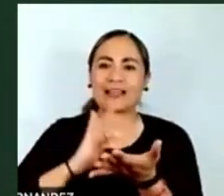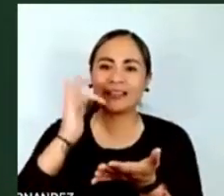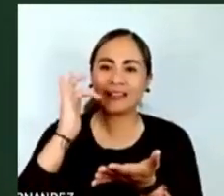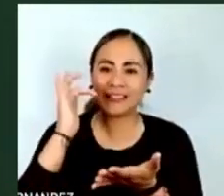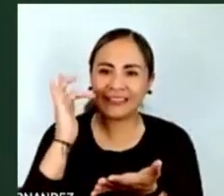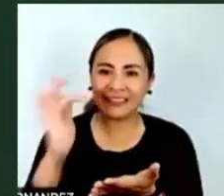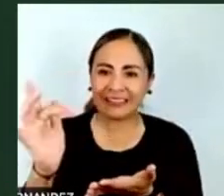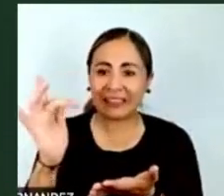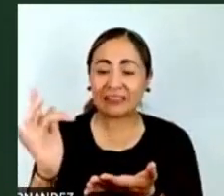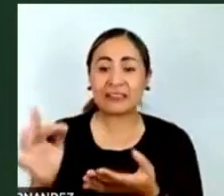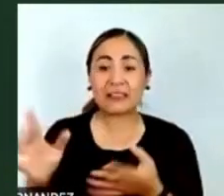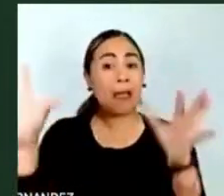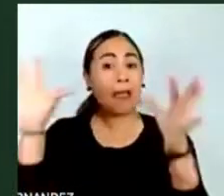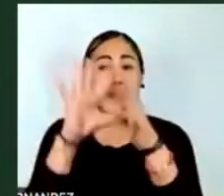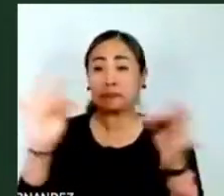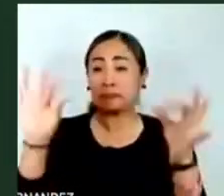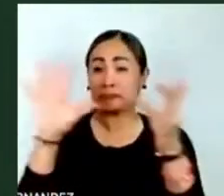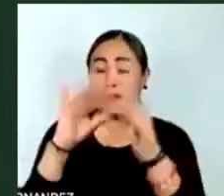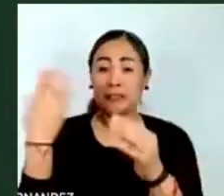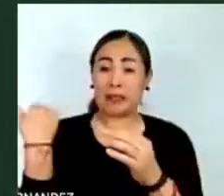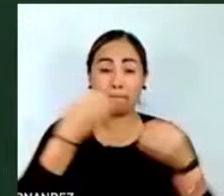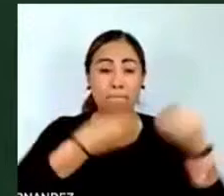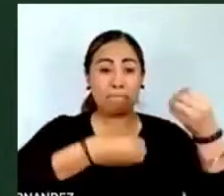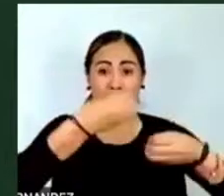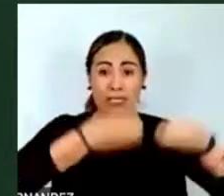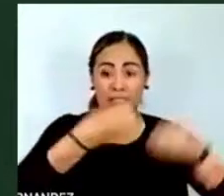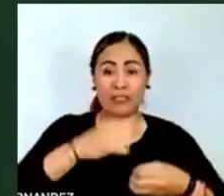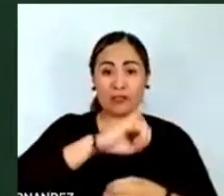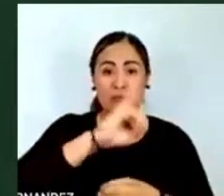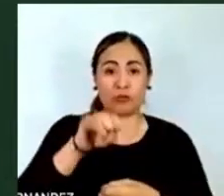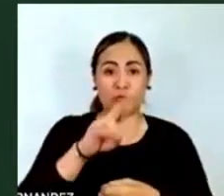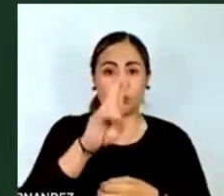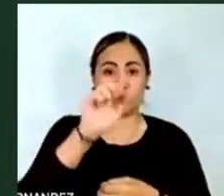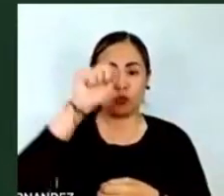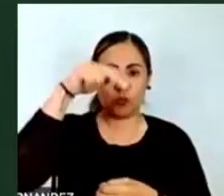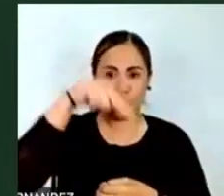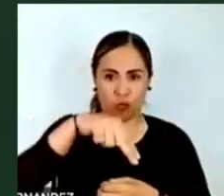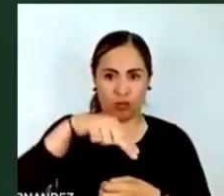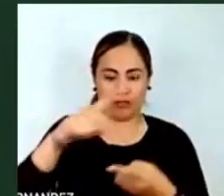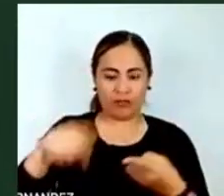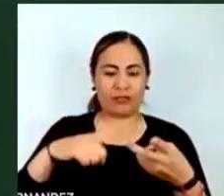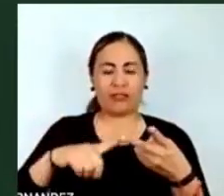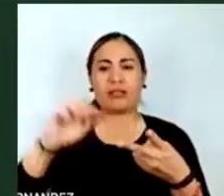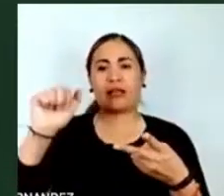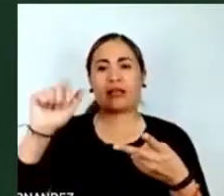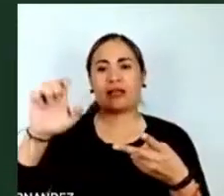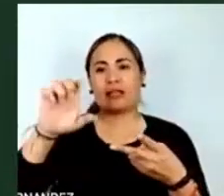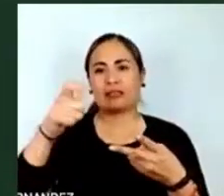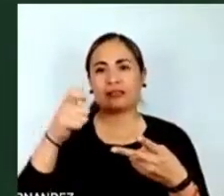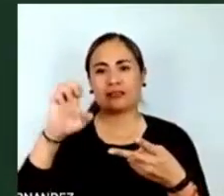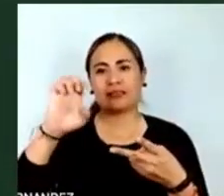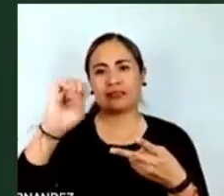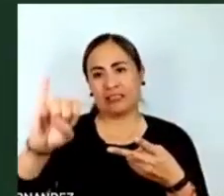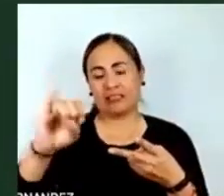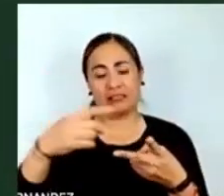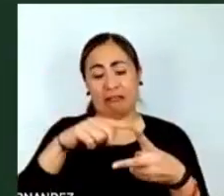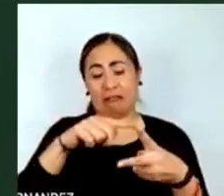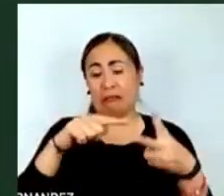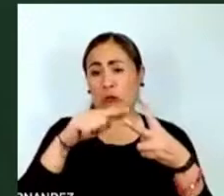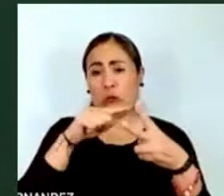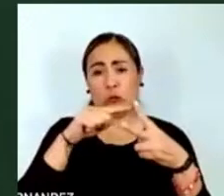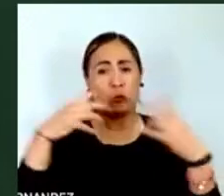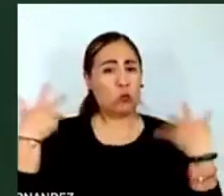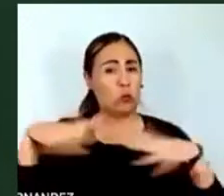excelentes intervenciones del ministro Juan Luis González Alcántara Carrancá y Alexei Julio Estrada. De verdad que ha sido un honor que